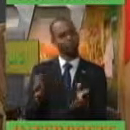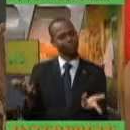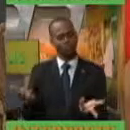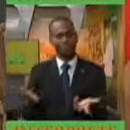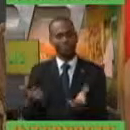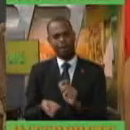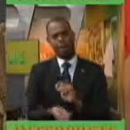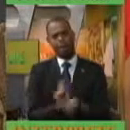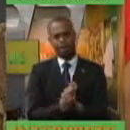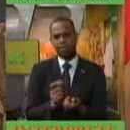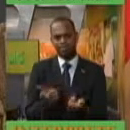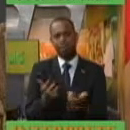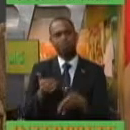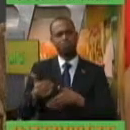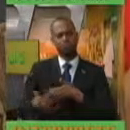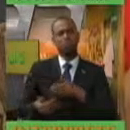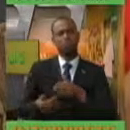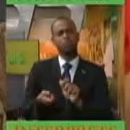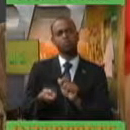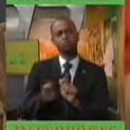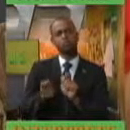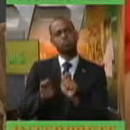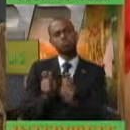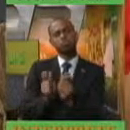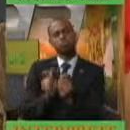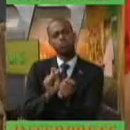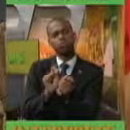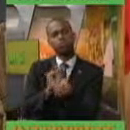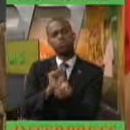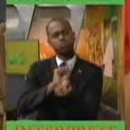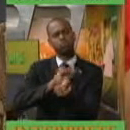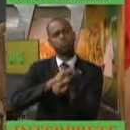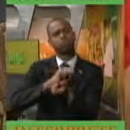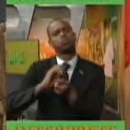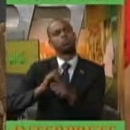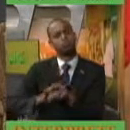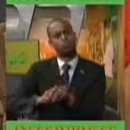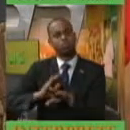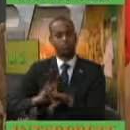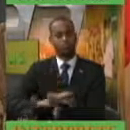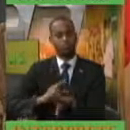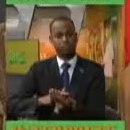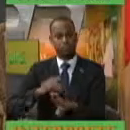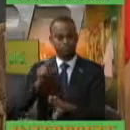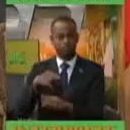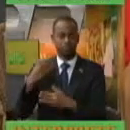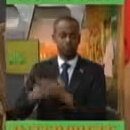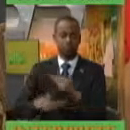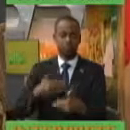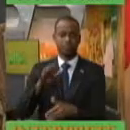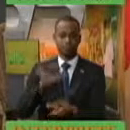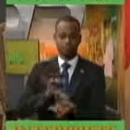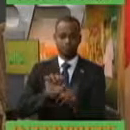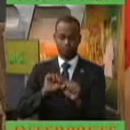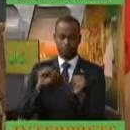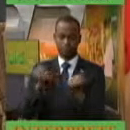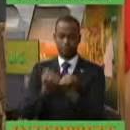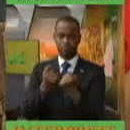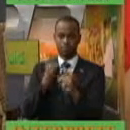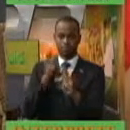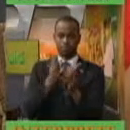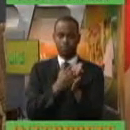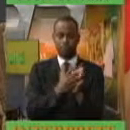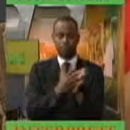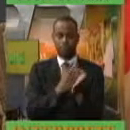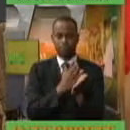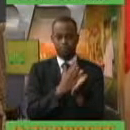se logre a la perfección, pero vamos caminando hacia ese anhelado, esa anhelada sociedad inclusiva